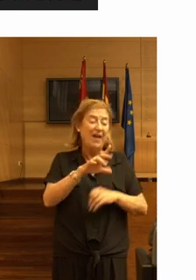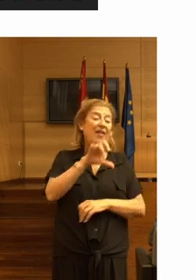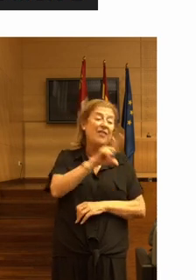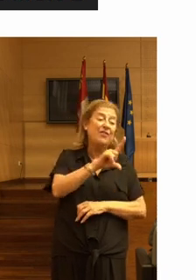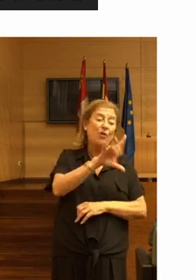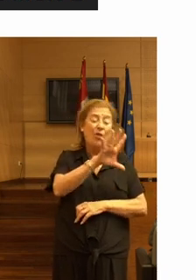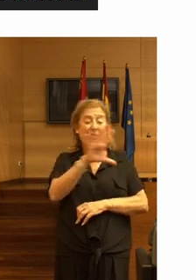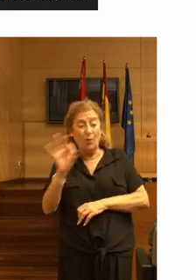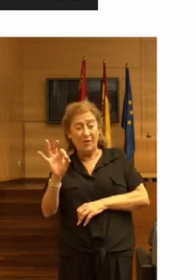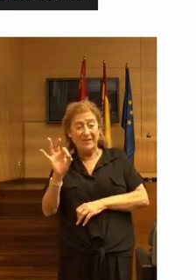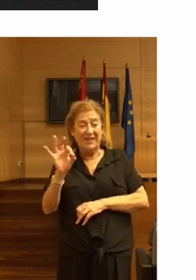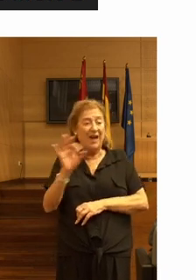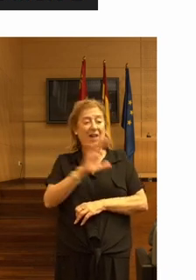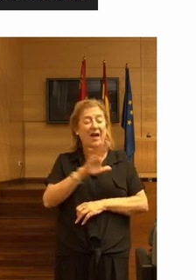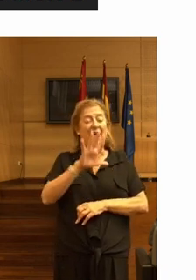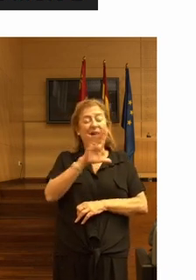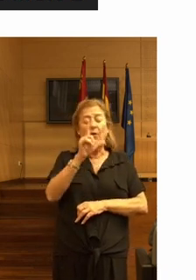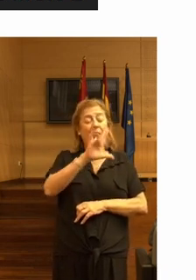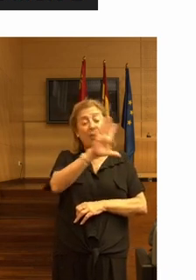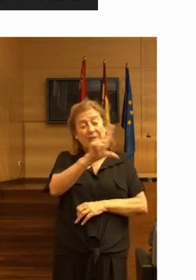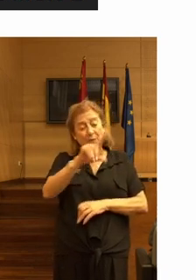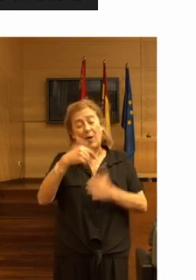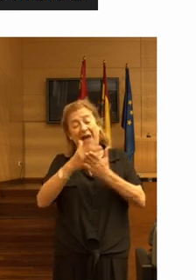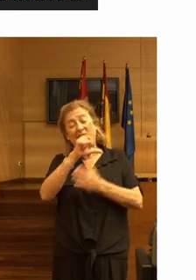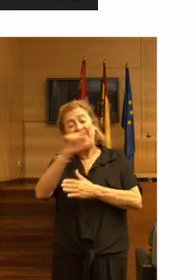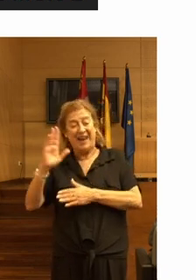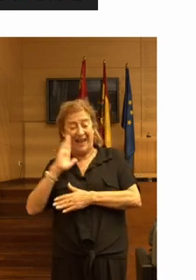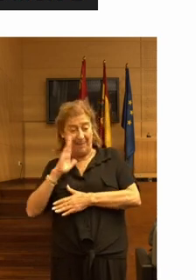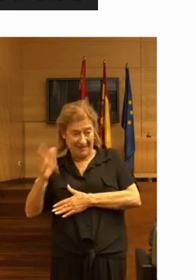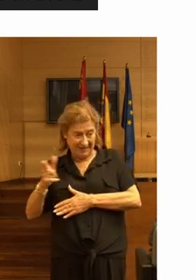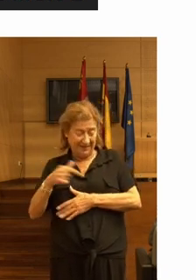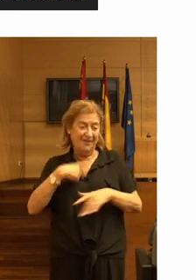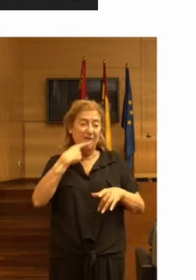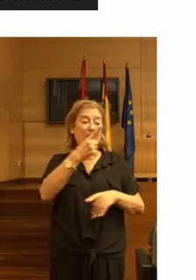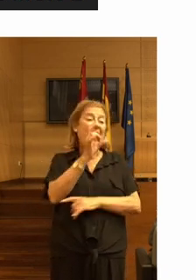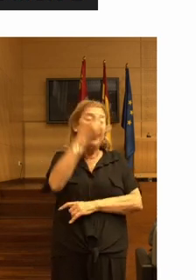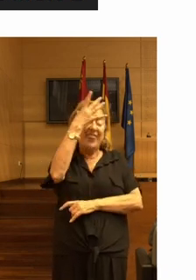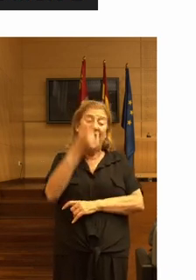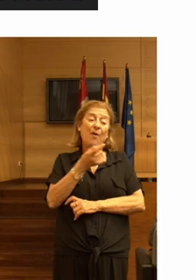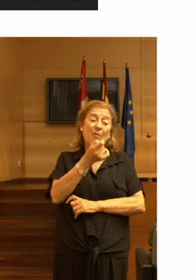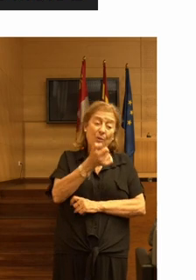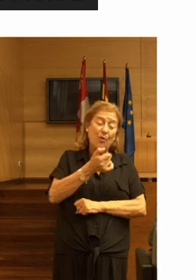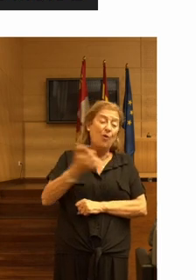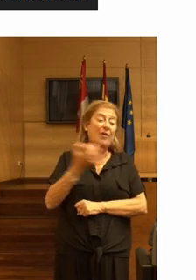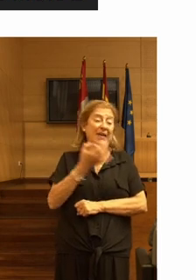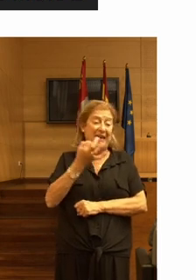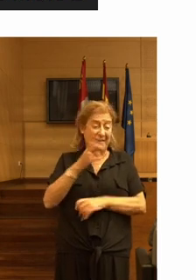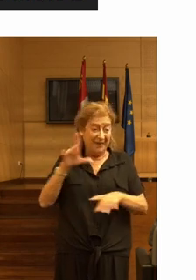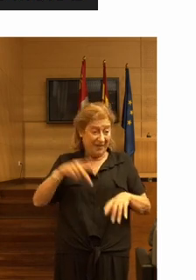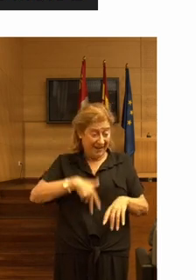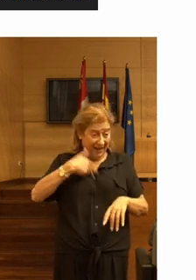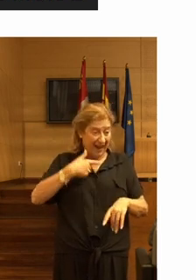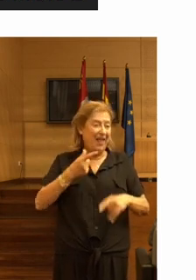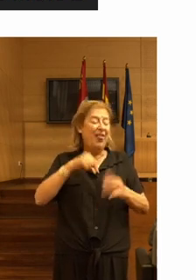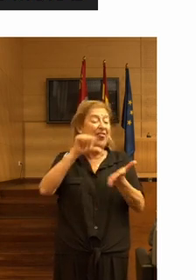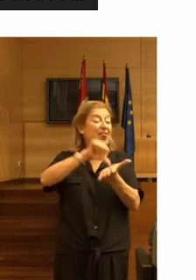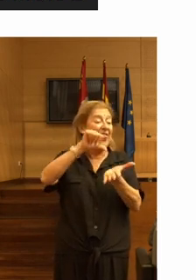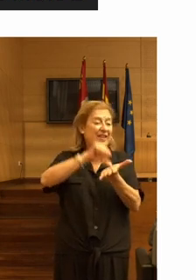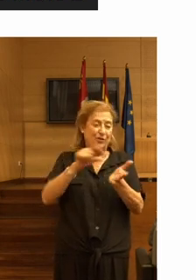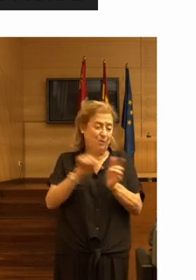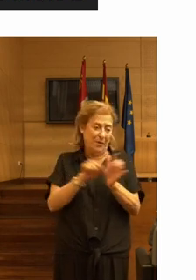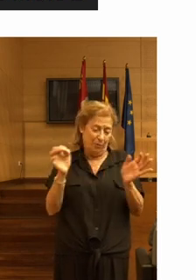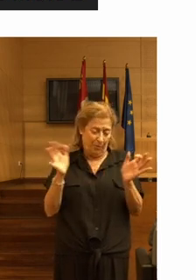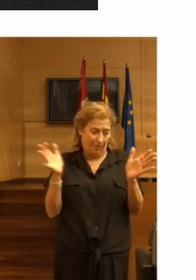entre 50, entre 51 y 100 camas, ¿no? Pues hacernos una idea un poco de que realmente el grueso de los centros son centros